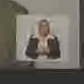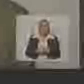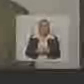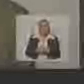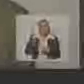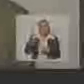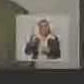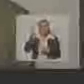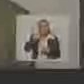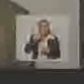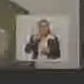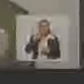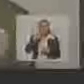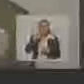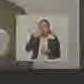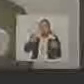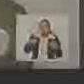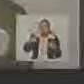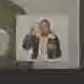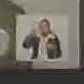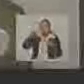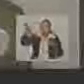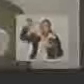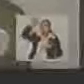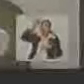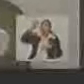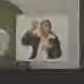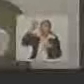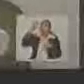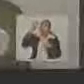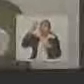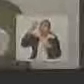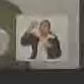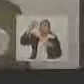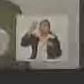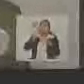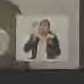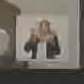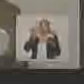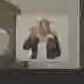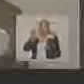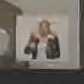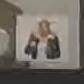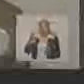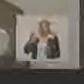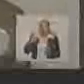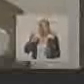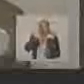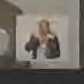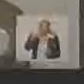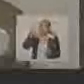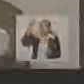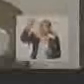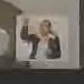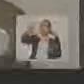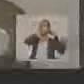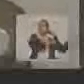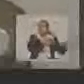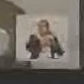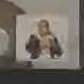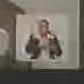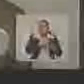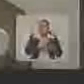de la Ley de Responsabilidades de Servidores Públicos. Nosotros seremos servidores públicos, no nos serviremos del